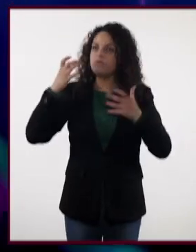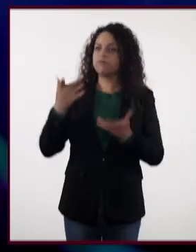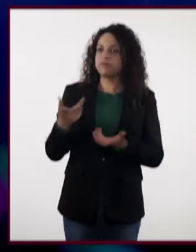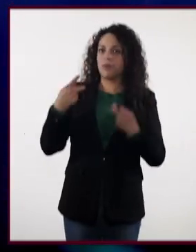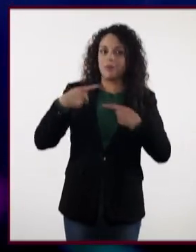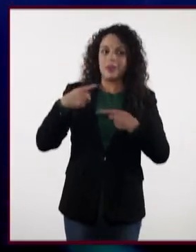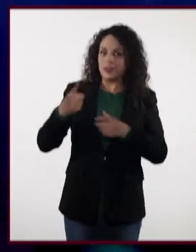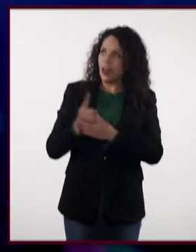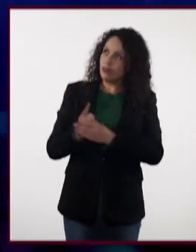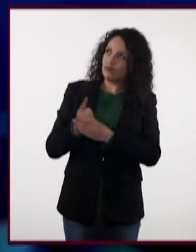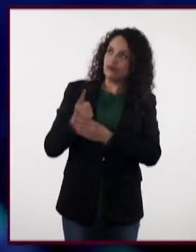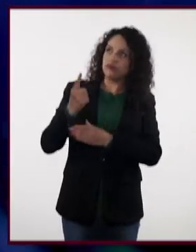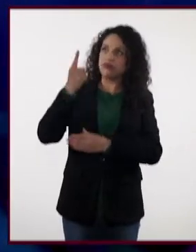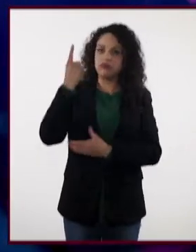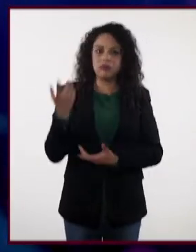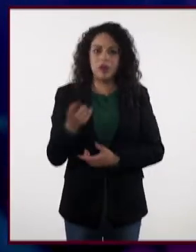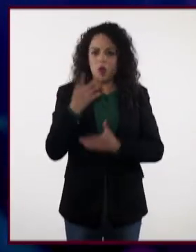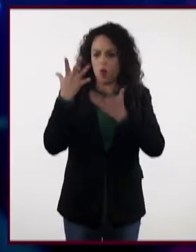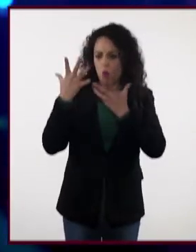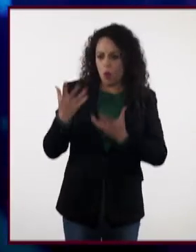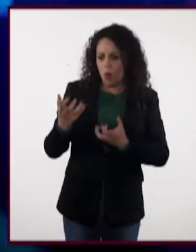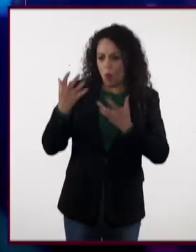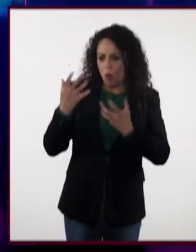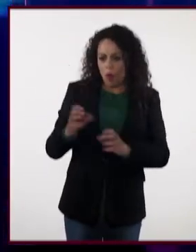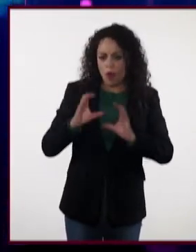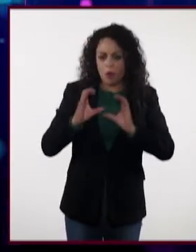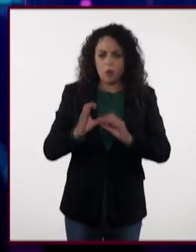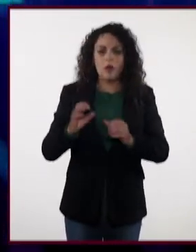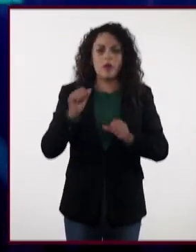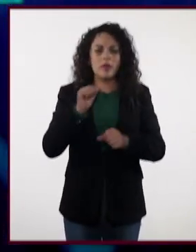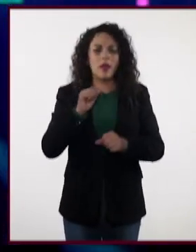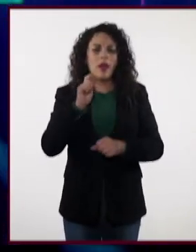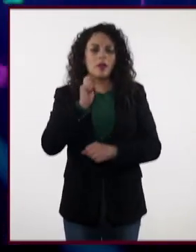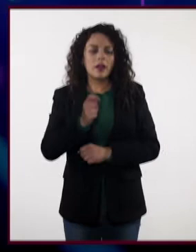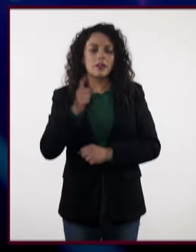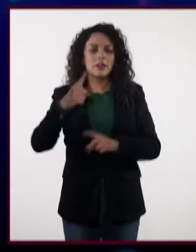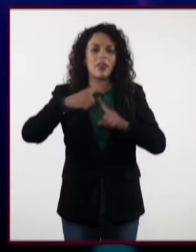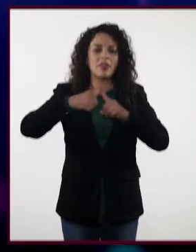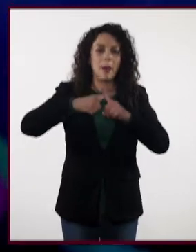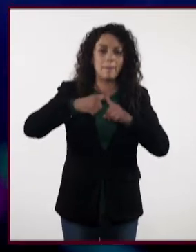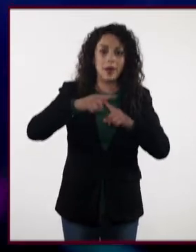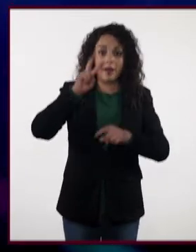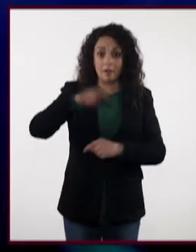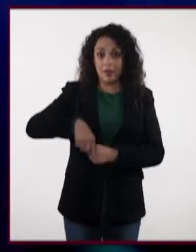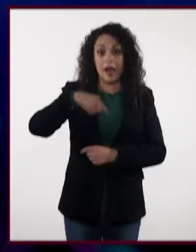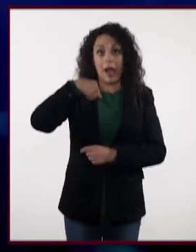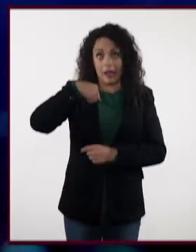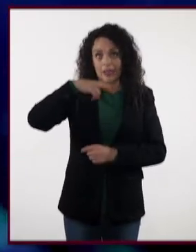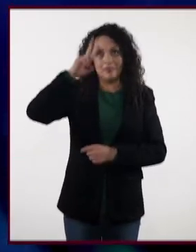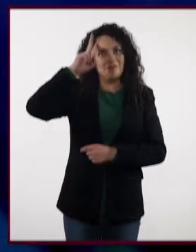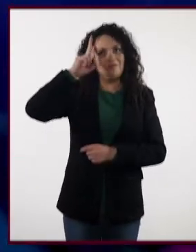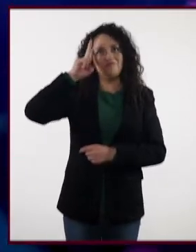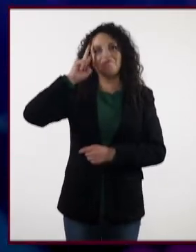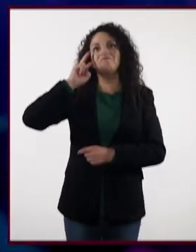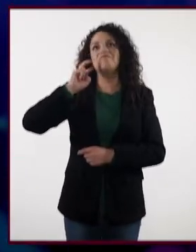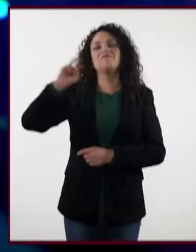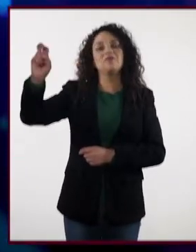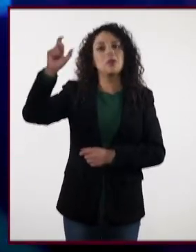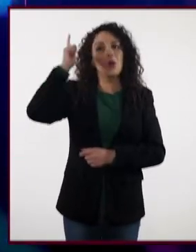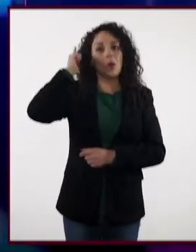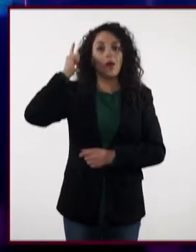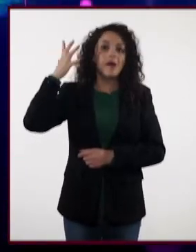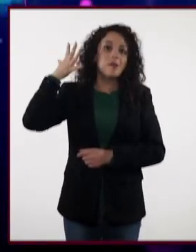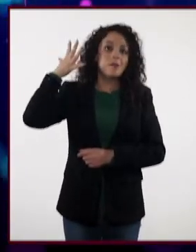que absorben y que guardan temperaturas, no sé, sería un sueño en algún momento, pues